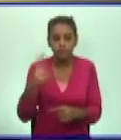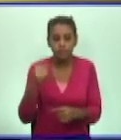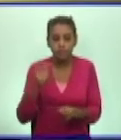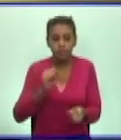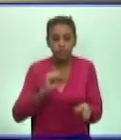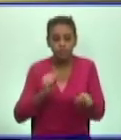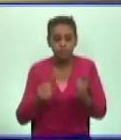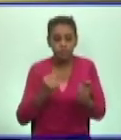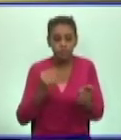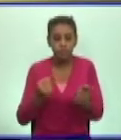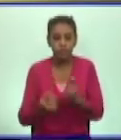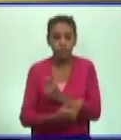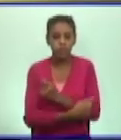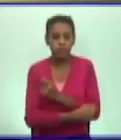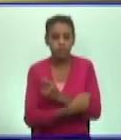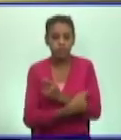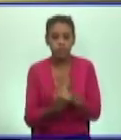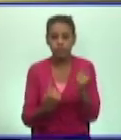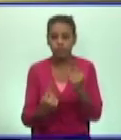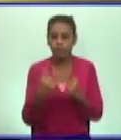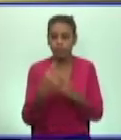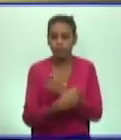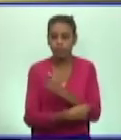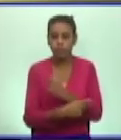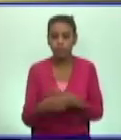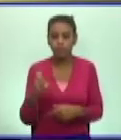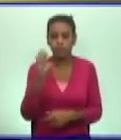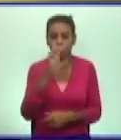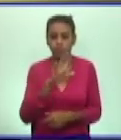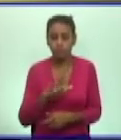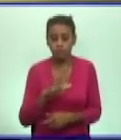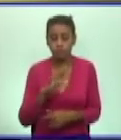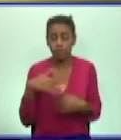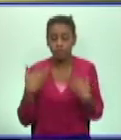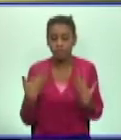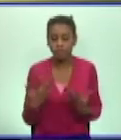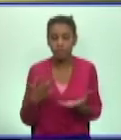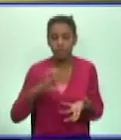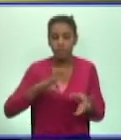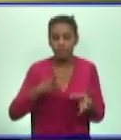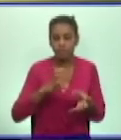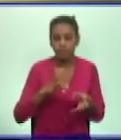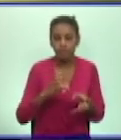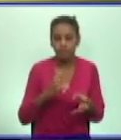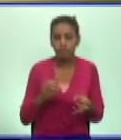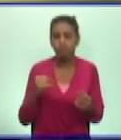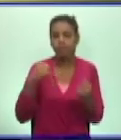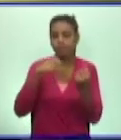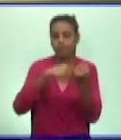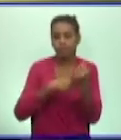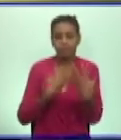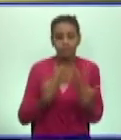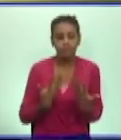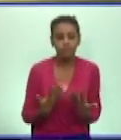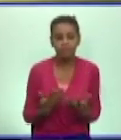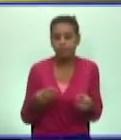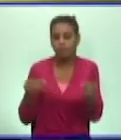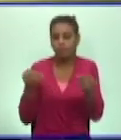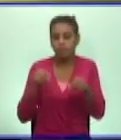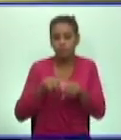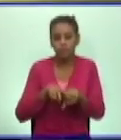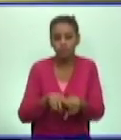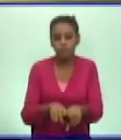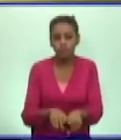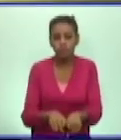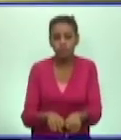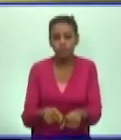por aquellos países, por aquellas potencias europeas que se iban formando y que habían logrado consolidar esa unidad del Estado